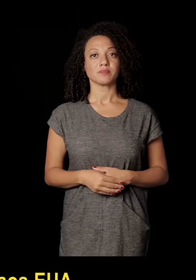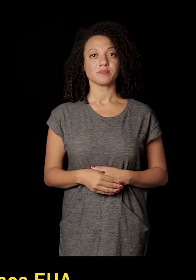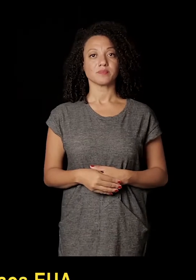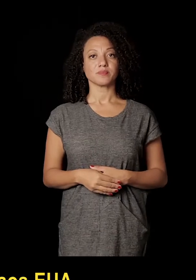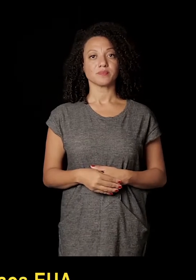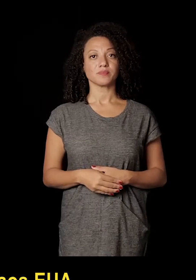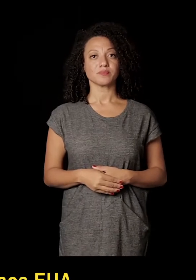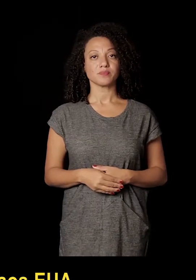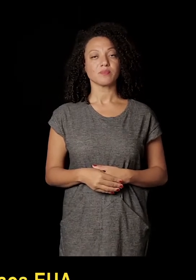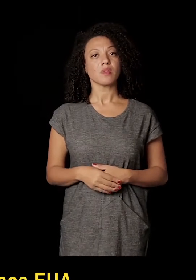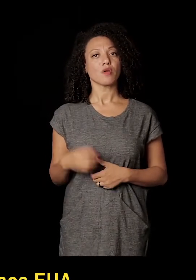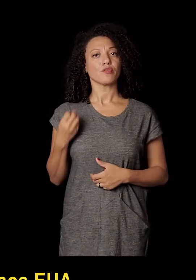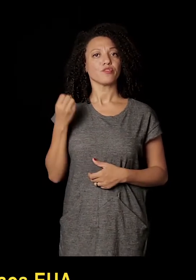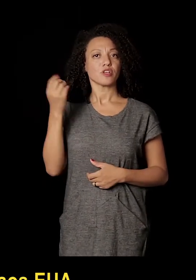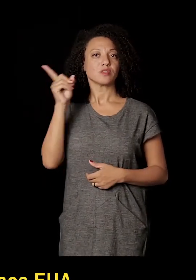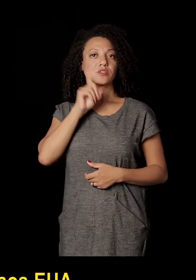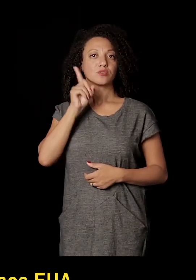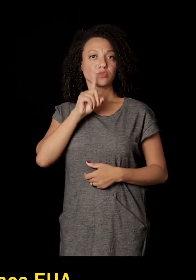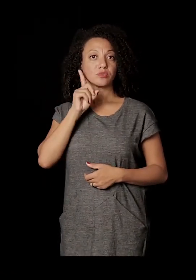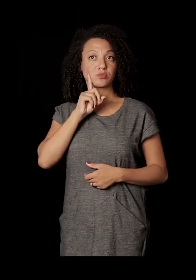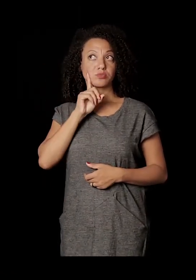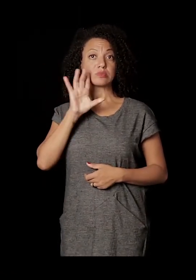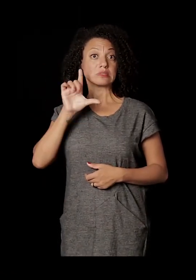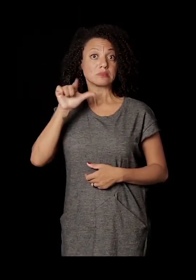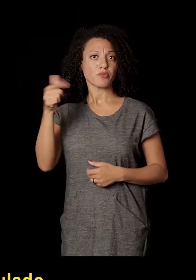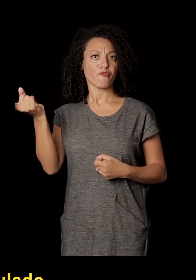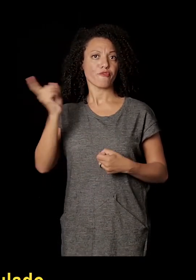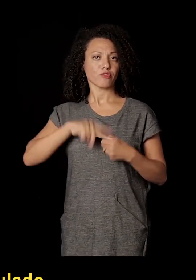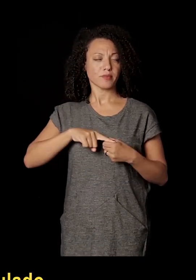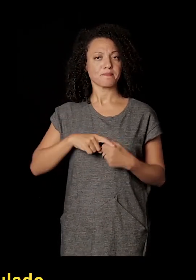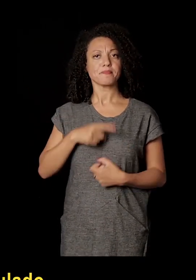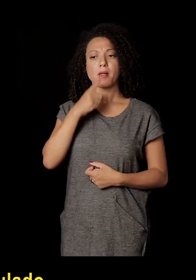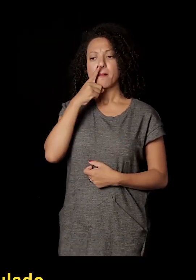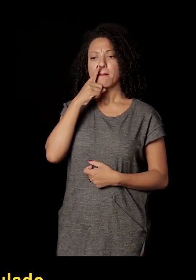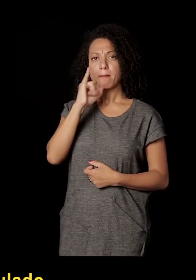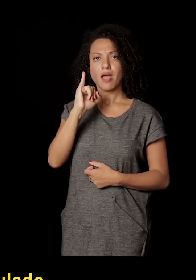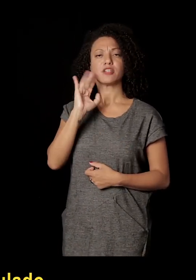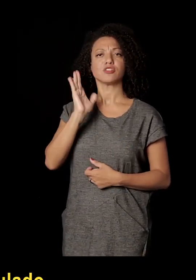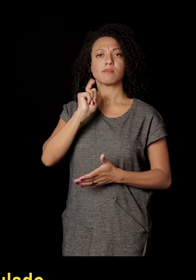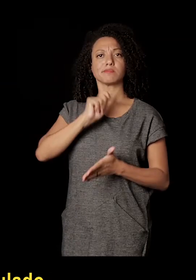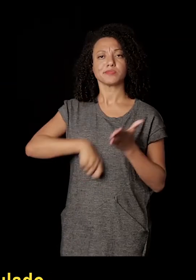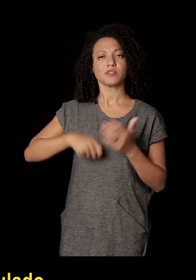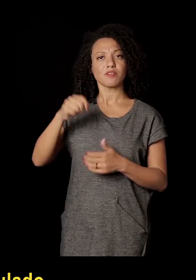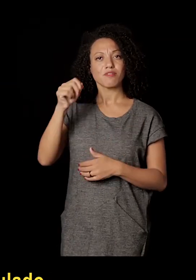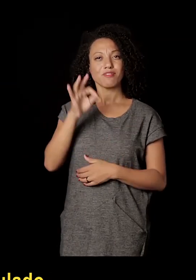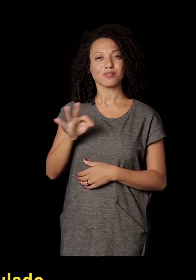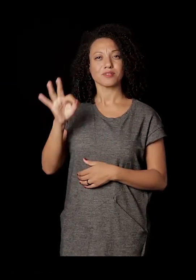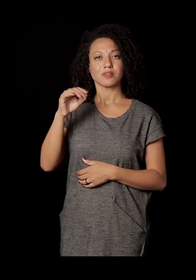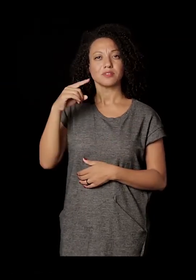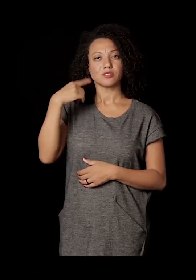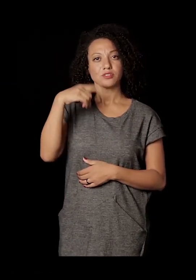Cuando yo regresé de un viaje de Estados Unidos, mi papá ya me había inscrito en la escuela de Derecho.